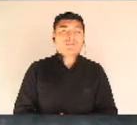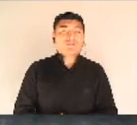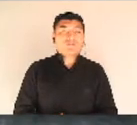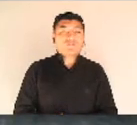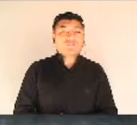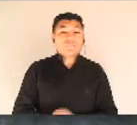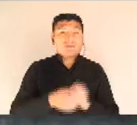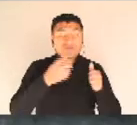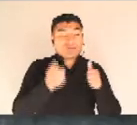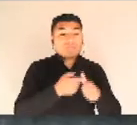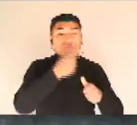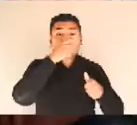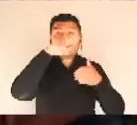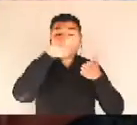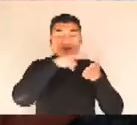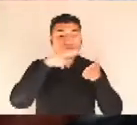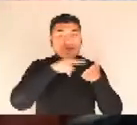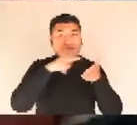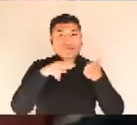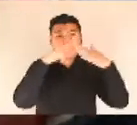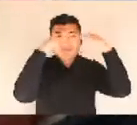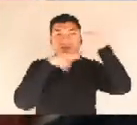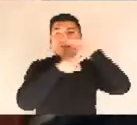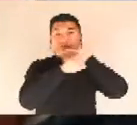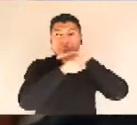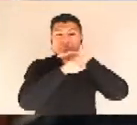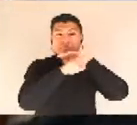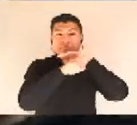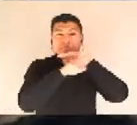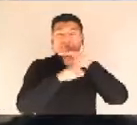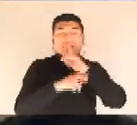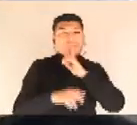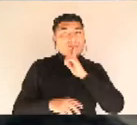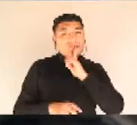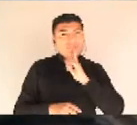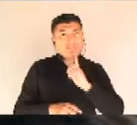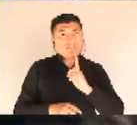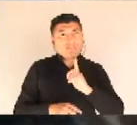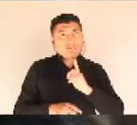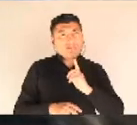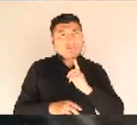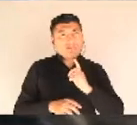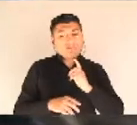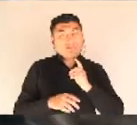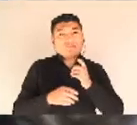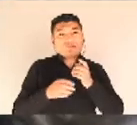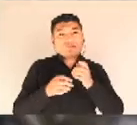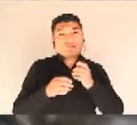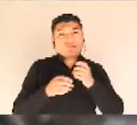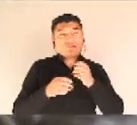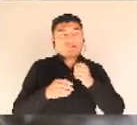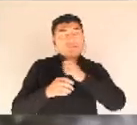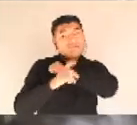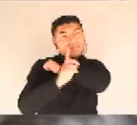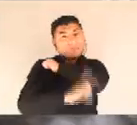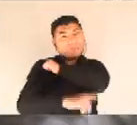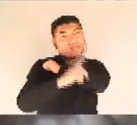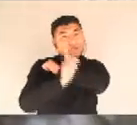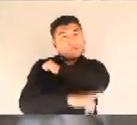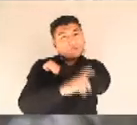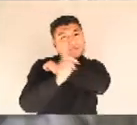la primera lectura del profeta está juzgando está condenando